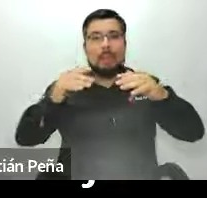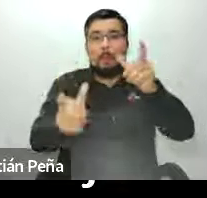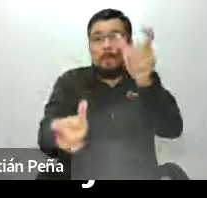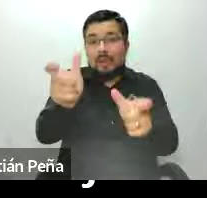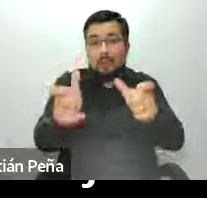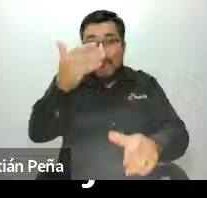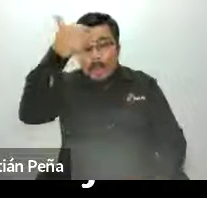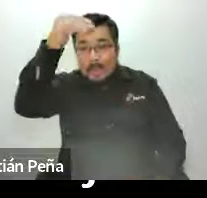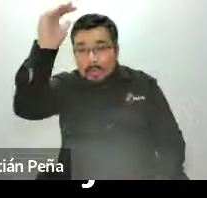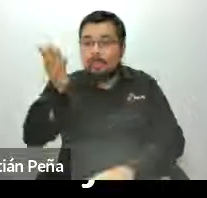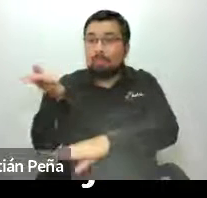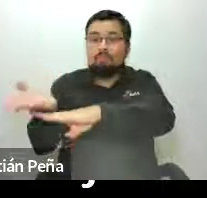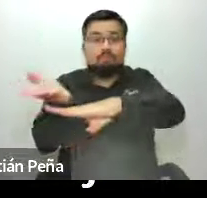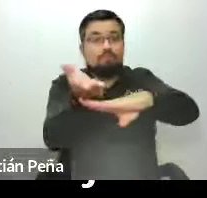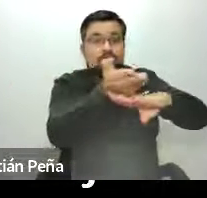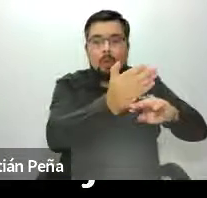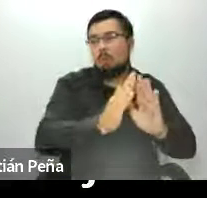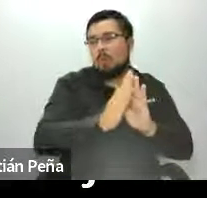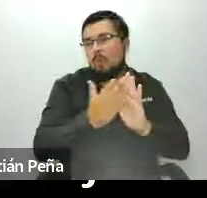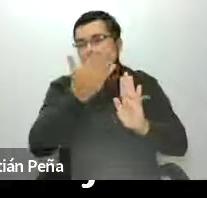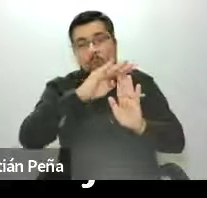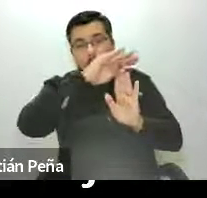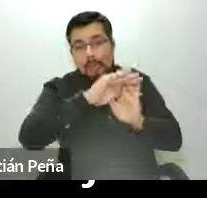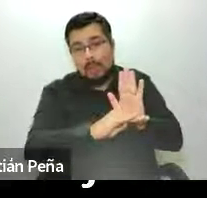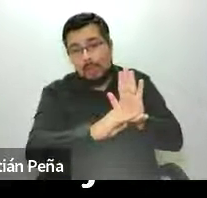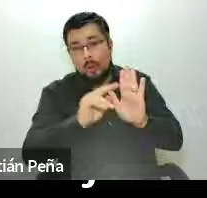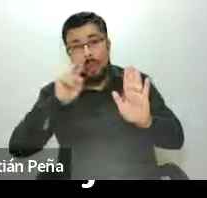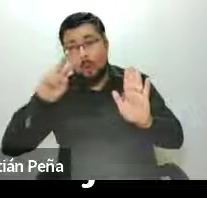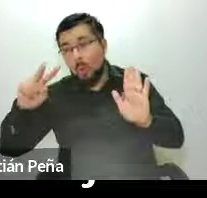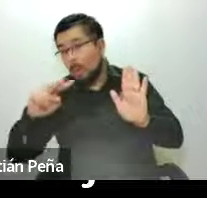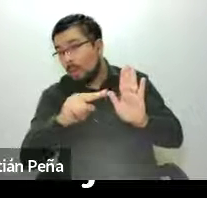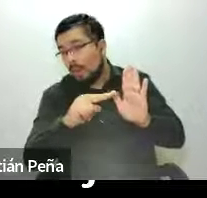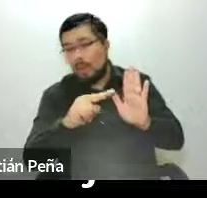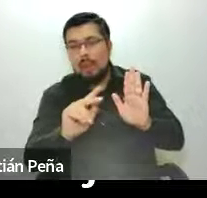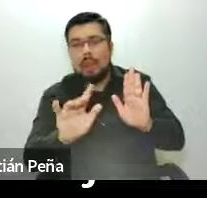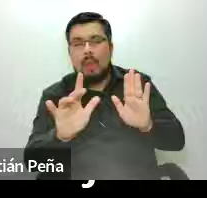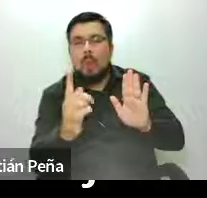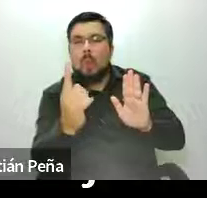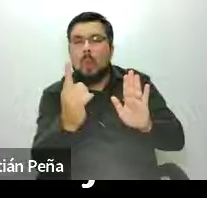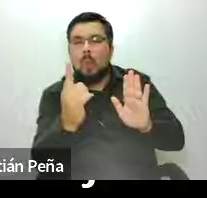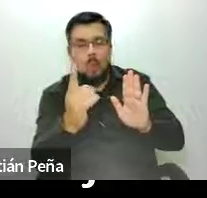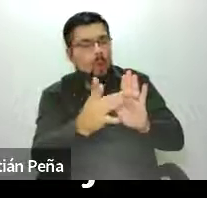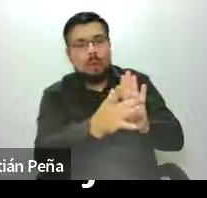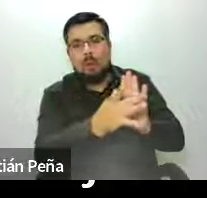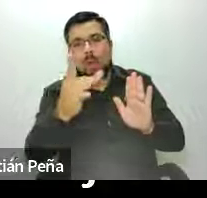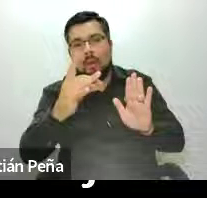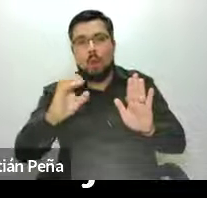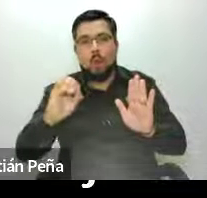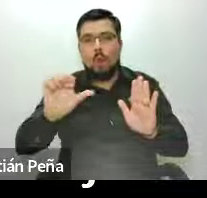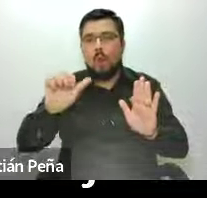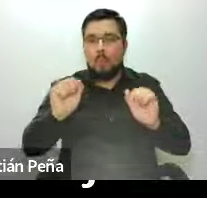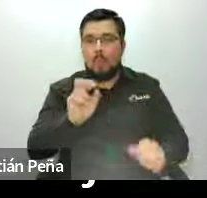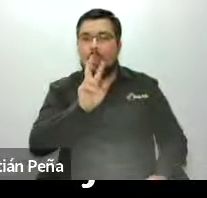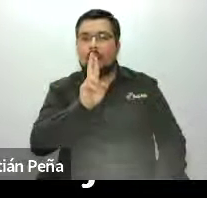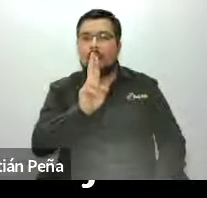que miraran estos criterios y que al menos uno de estos componentes el OA pueda responder, es